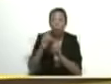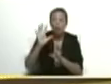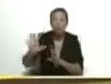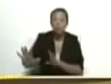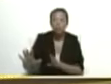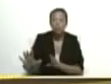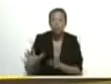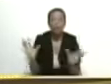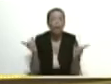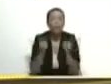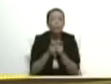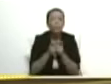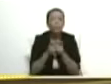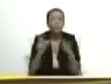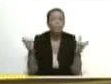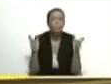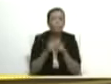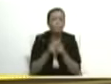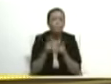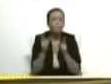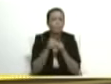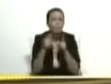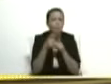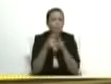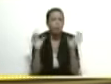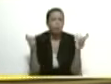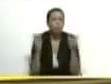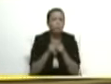pero para resumir palabras,